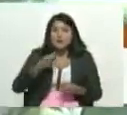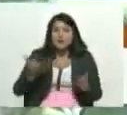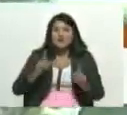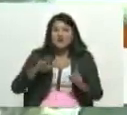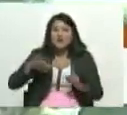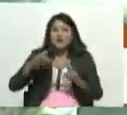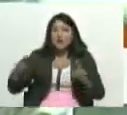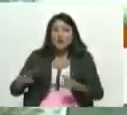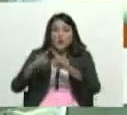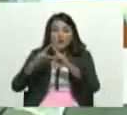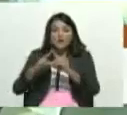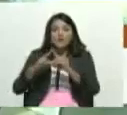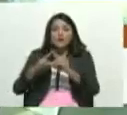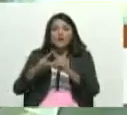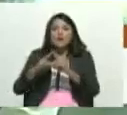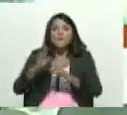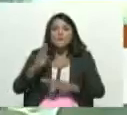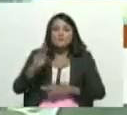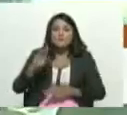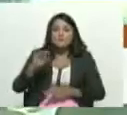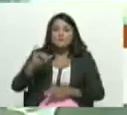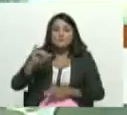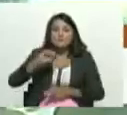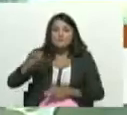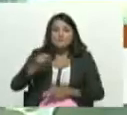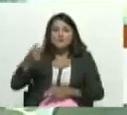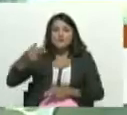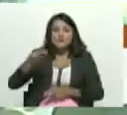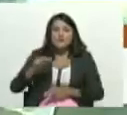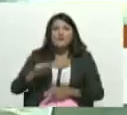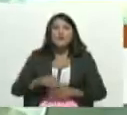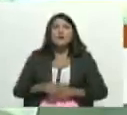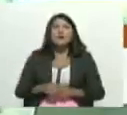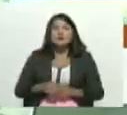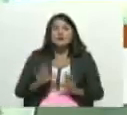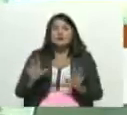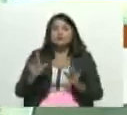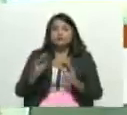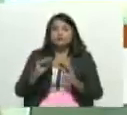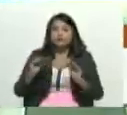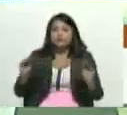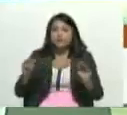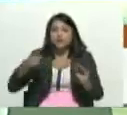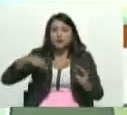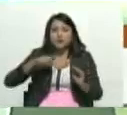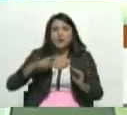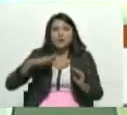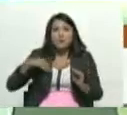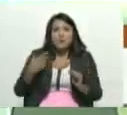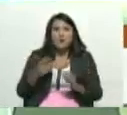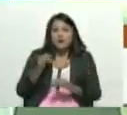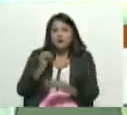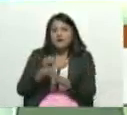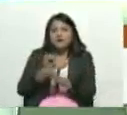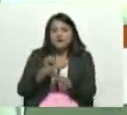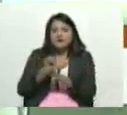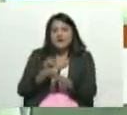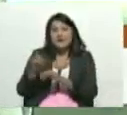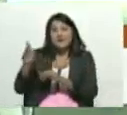de los brics que nosotros podemos tener una internet de los brics